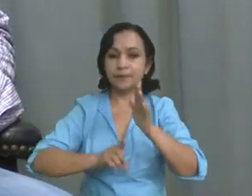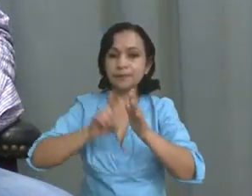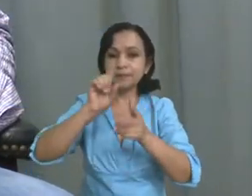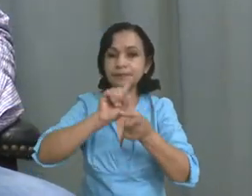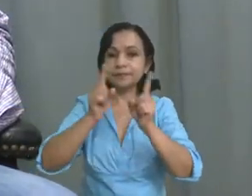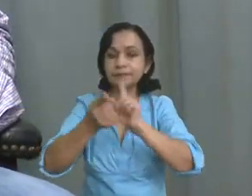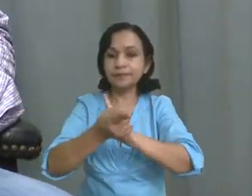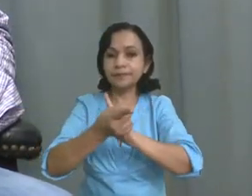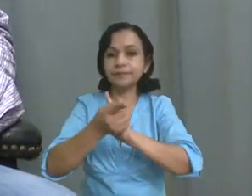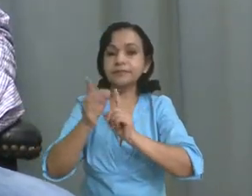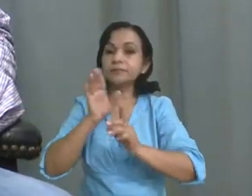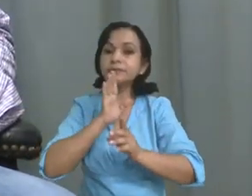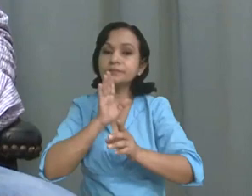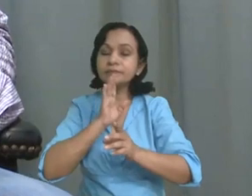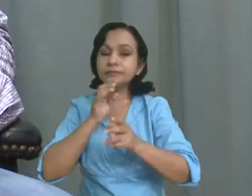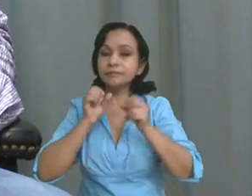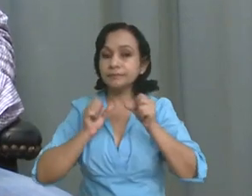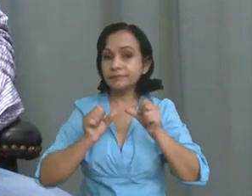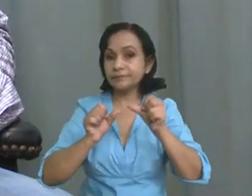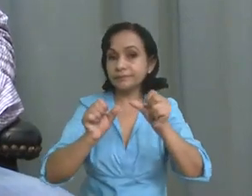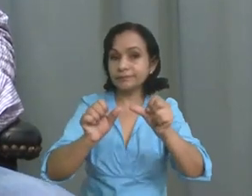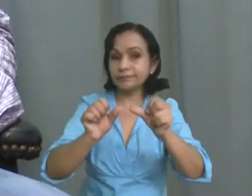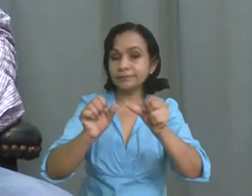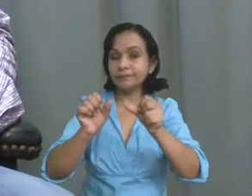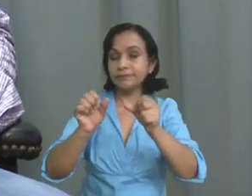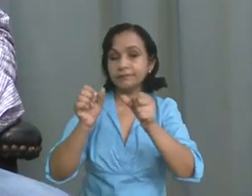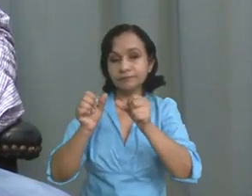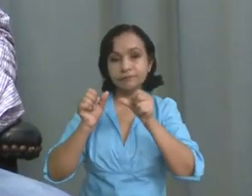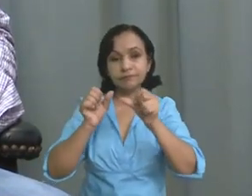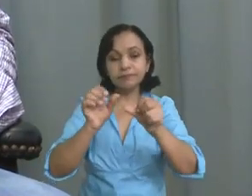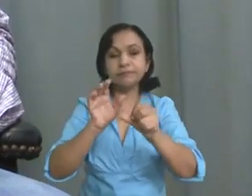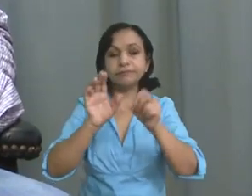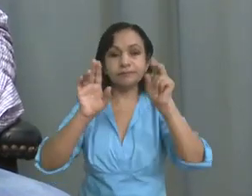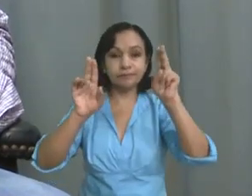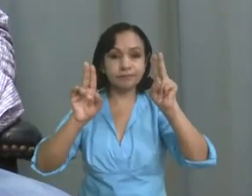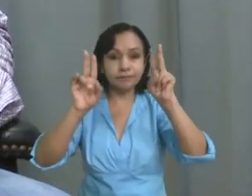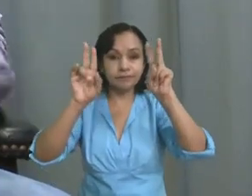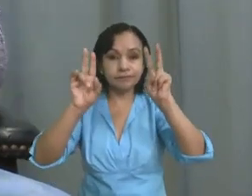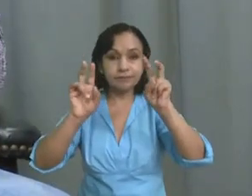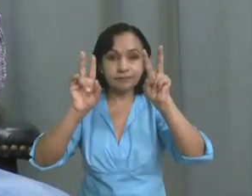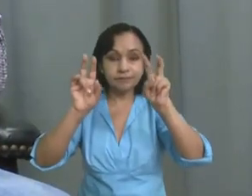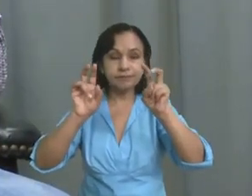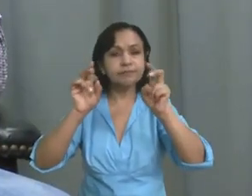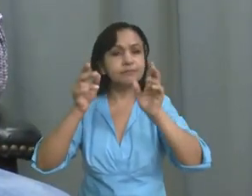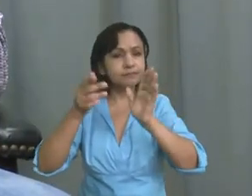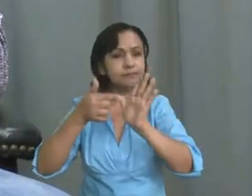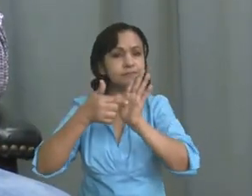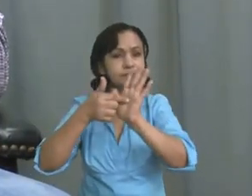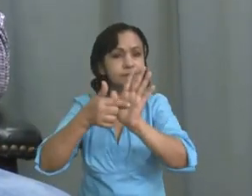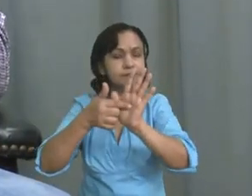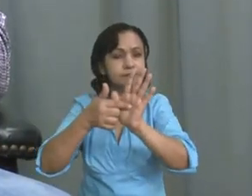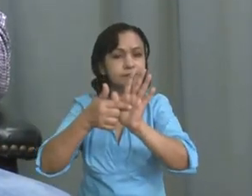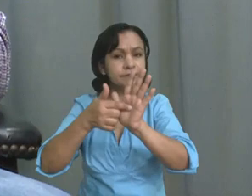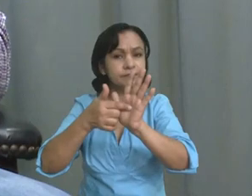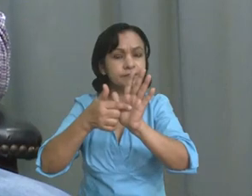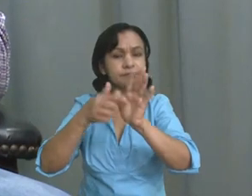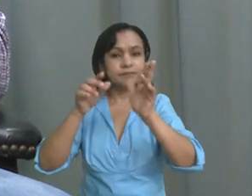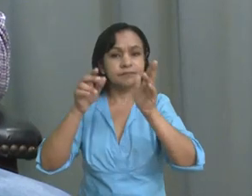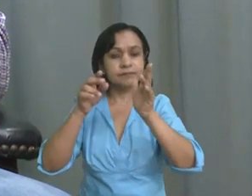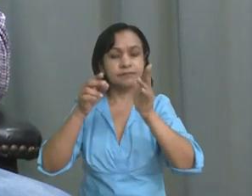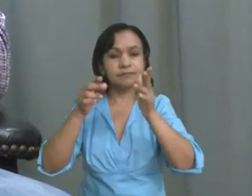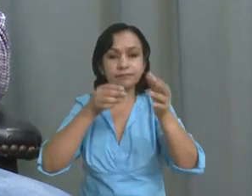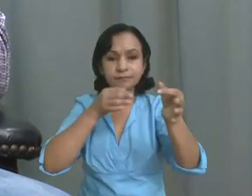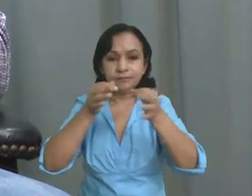nuestros conversadores, con nuestros panelistas, continuar con este tema, pues les tenemos una nota que